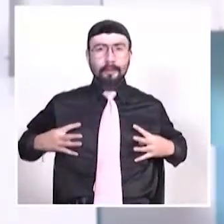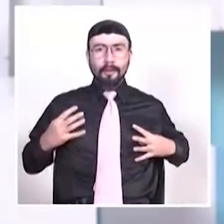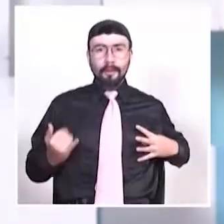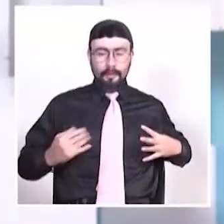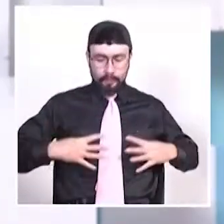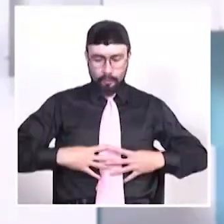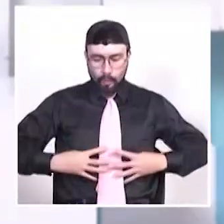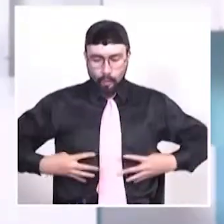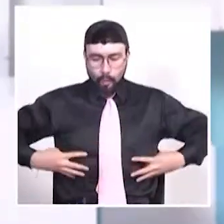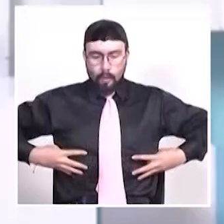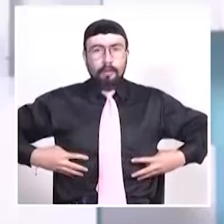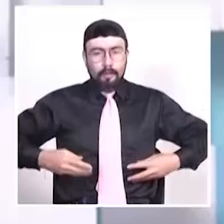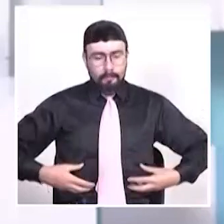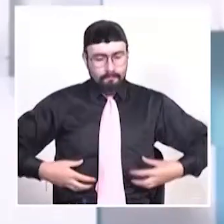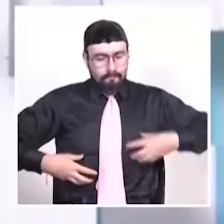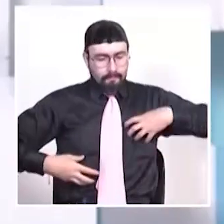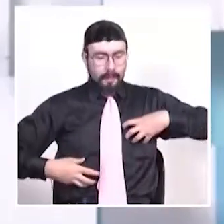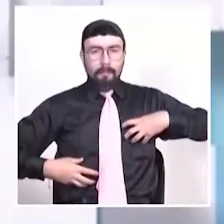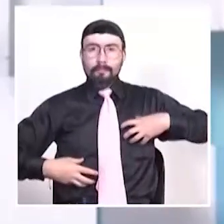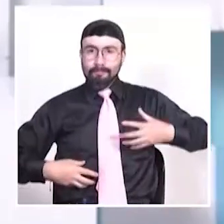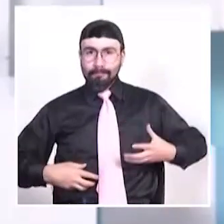costillas inferiores. Entonces,